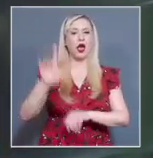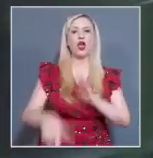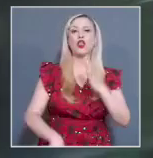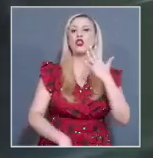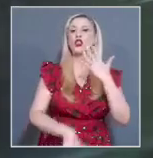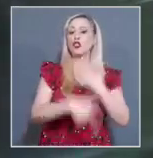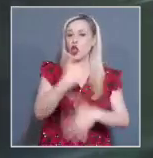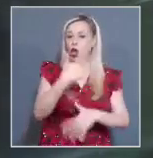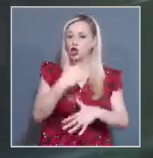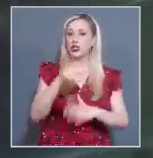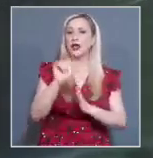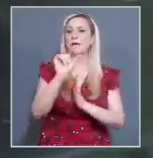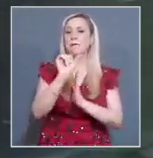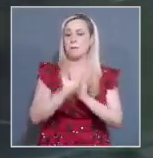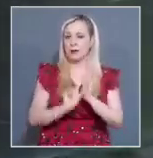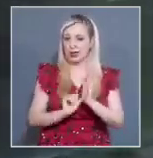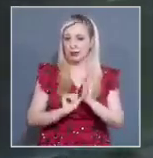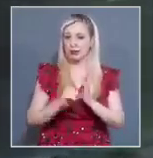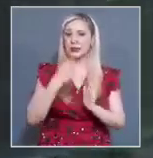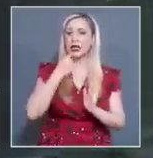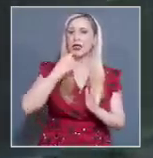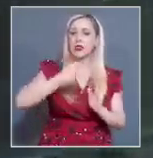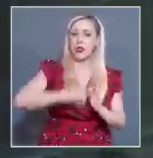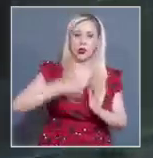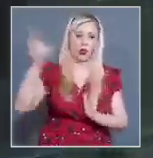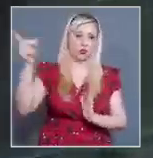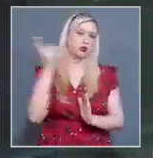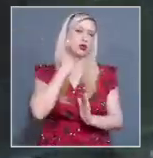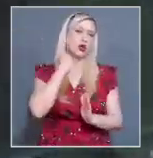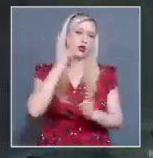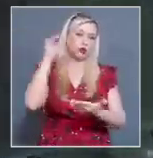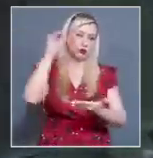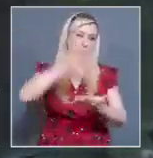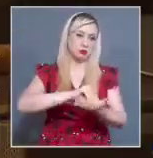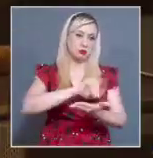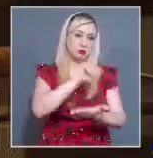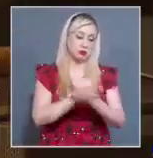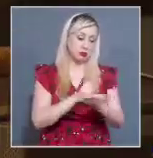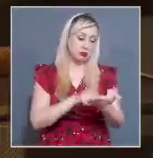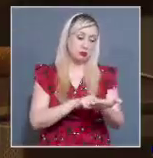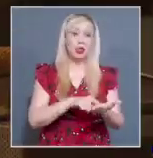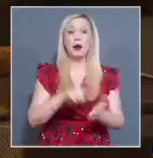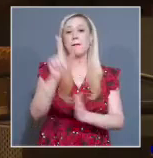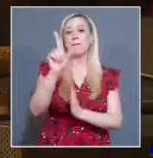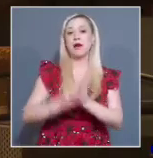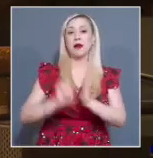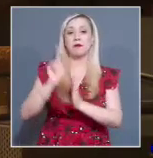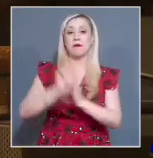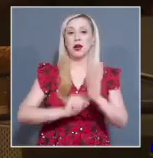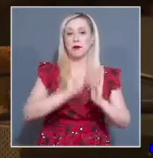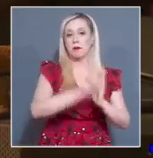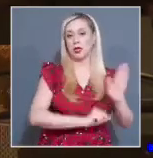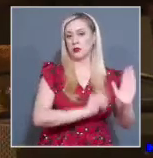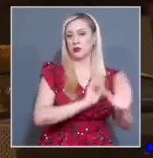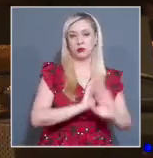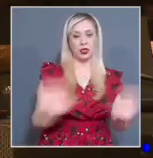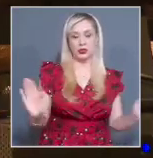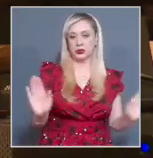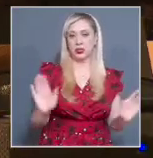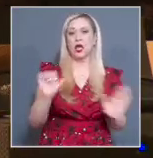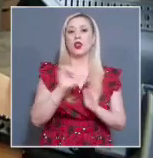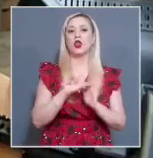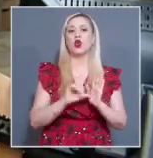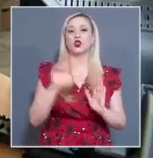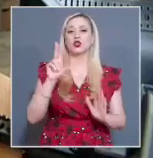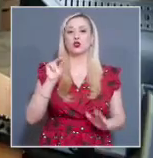legislador previó como parámetro temporal y cuantitativo la unidad de tiempo meses, que conforme al artículo 89 de la Ley Federal del